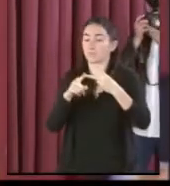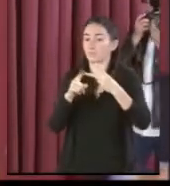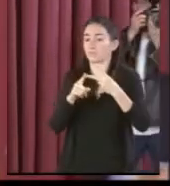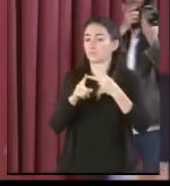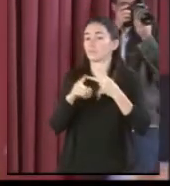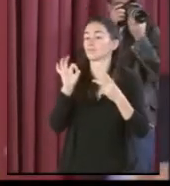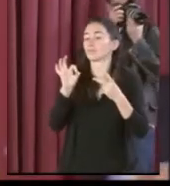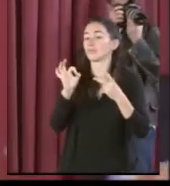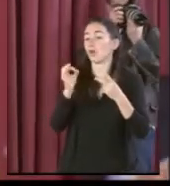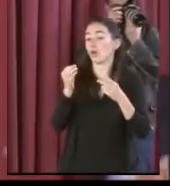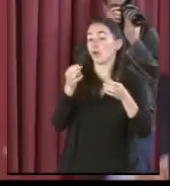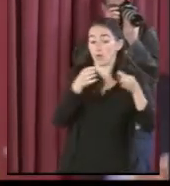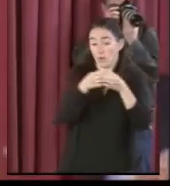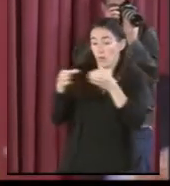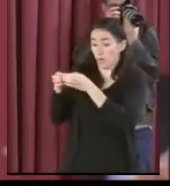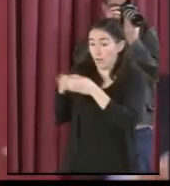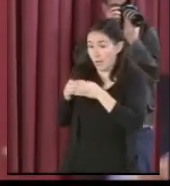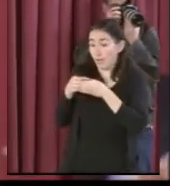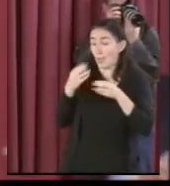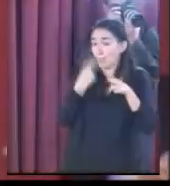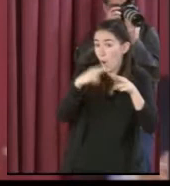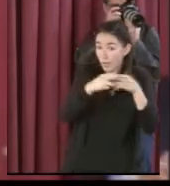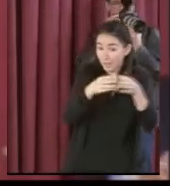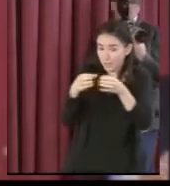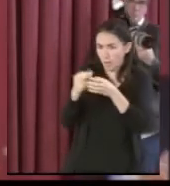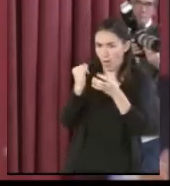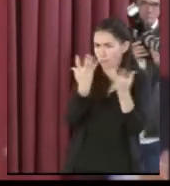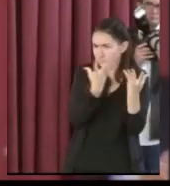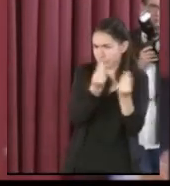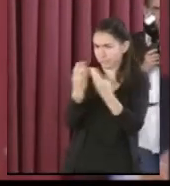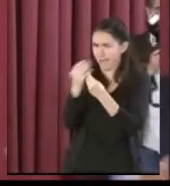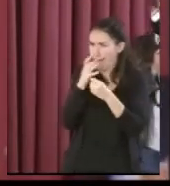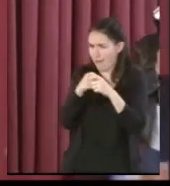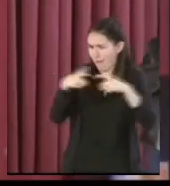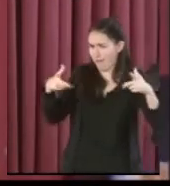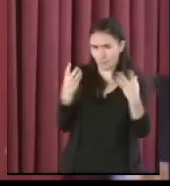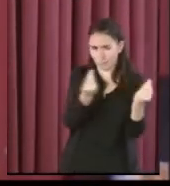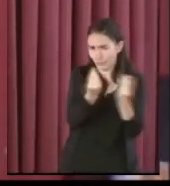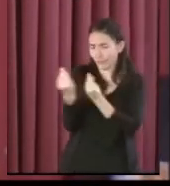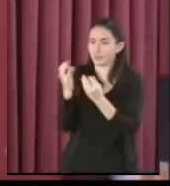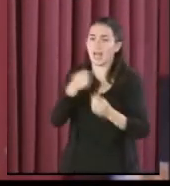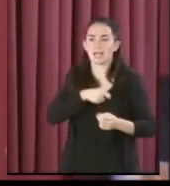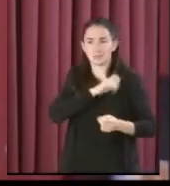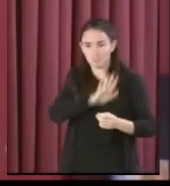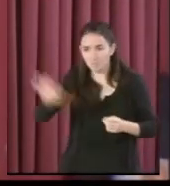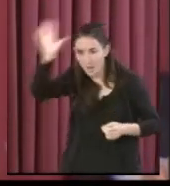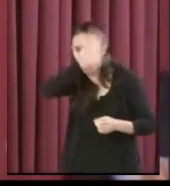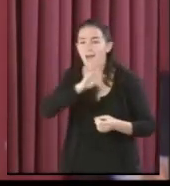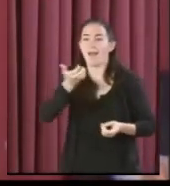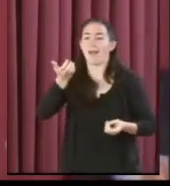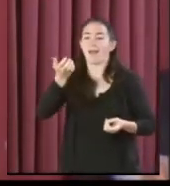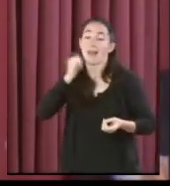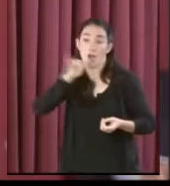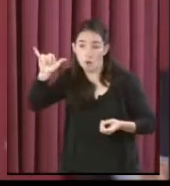plural de las fuerzas políticas en todos los ámbitos, en el ámbito nacional, autonómico y local, provocada por la irrupción de